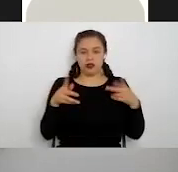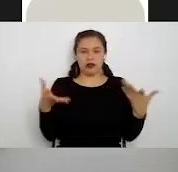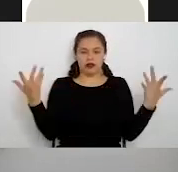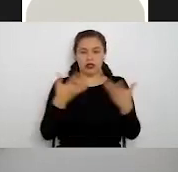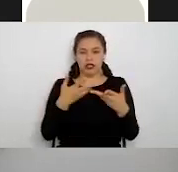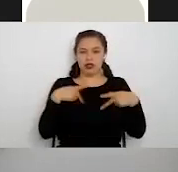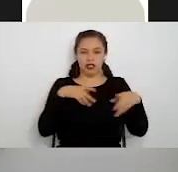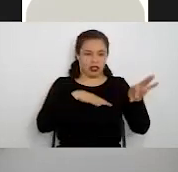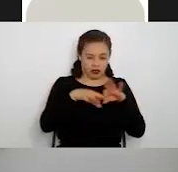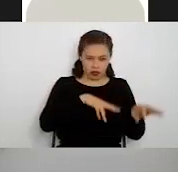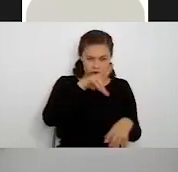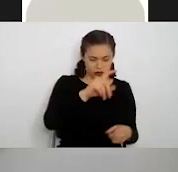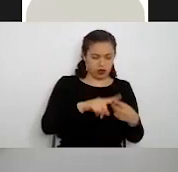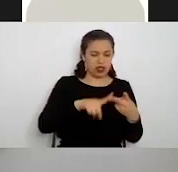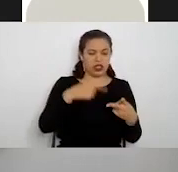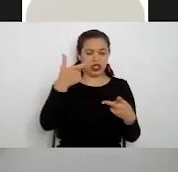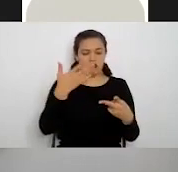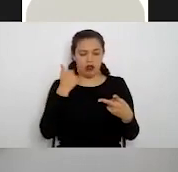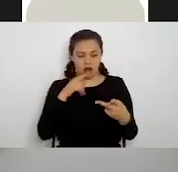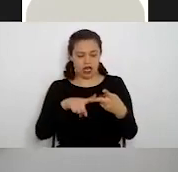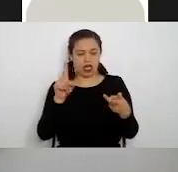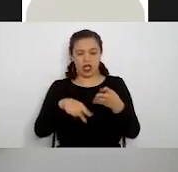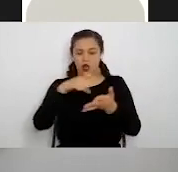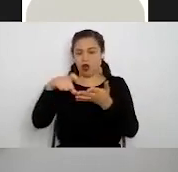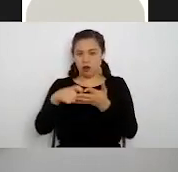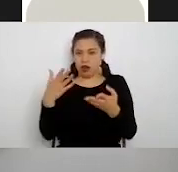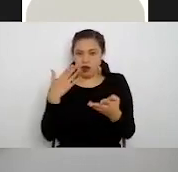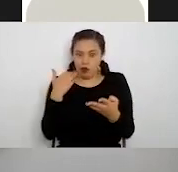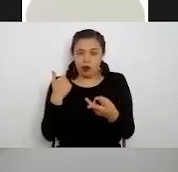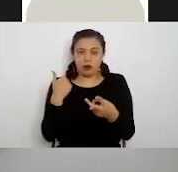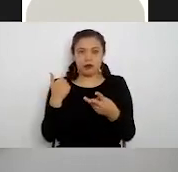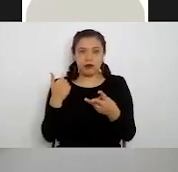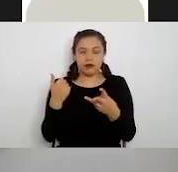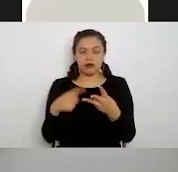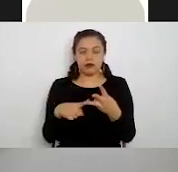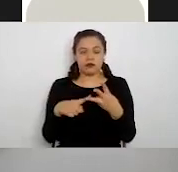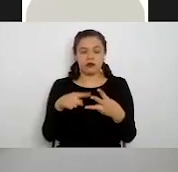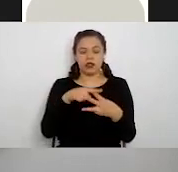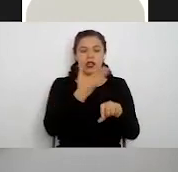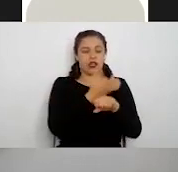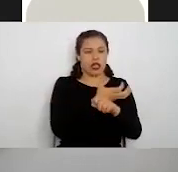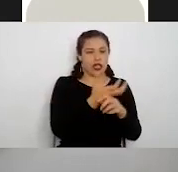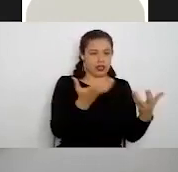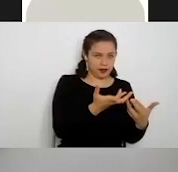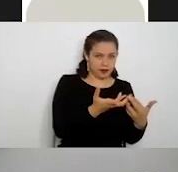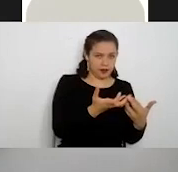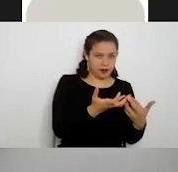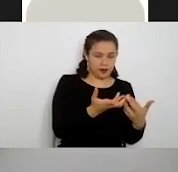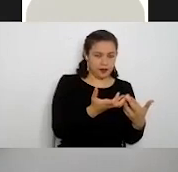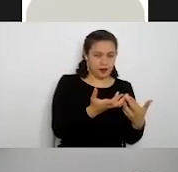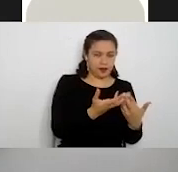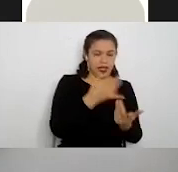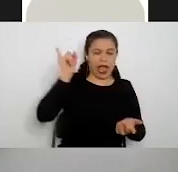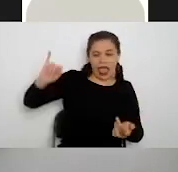trabajan, no tienen dinero y no consumen. Entonces lo que hizo Estados Unidos es bajar las tasas de interés